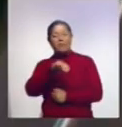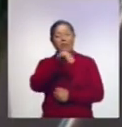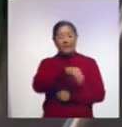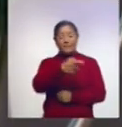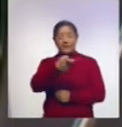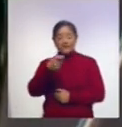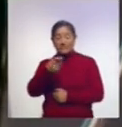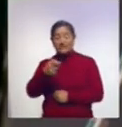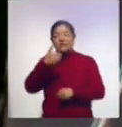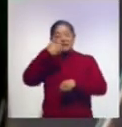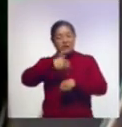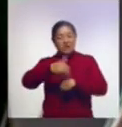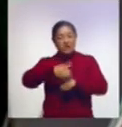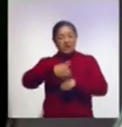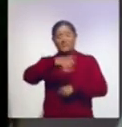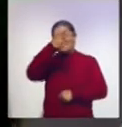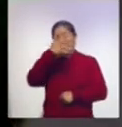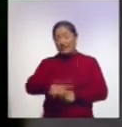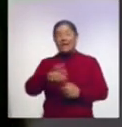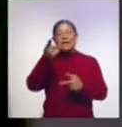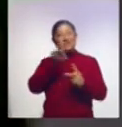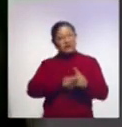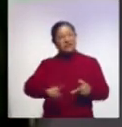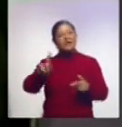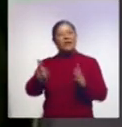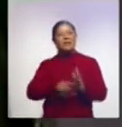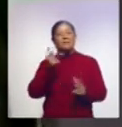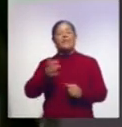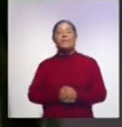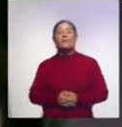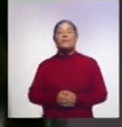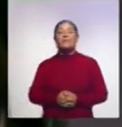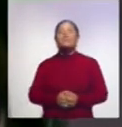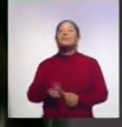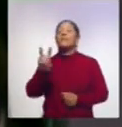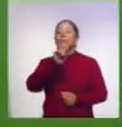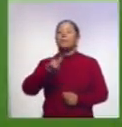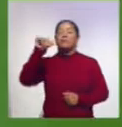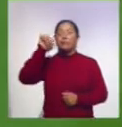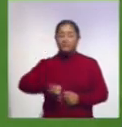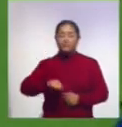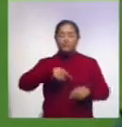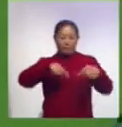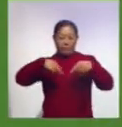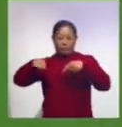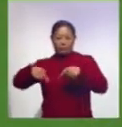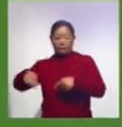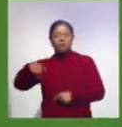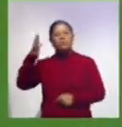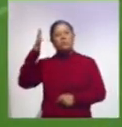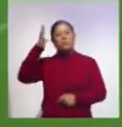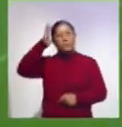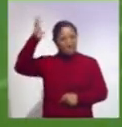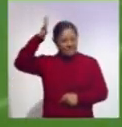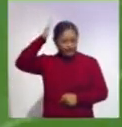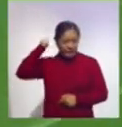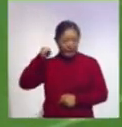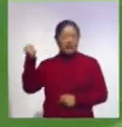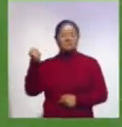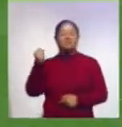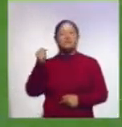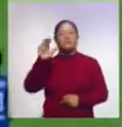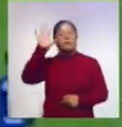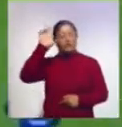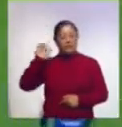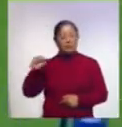jornada número la número 10. Y en esta ocasión, en la noche, este viernes, no se pierdan los partidos Morelia Monarcas contra las Chivas y el